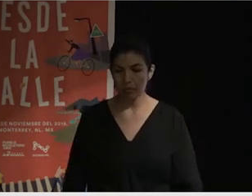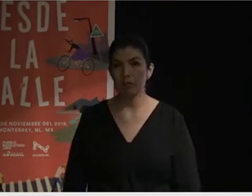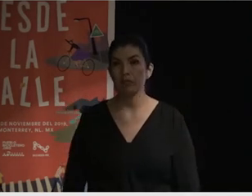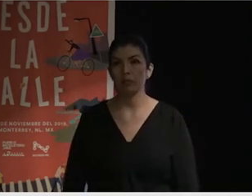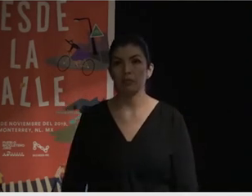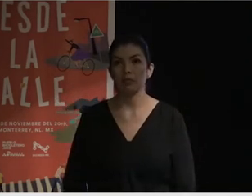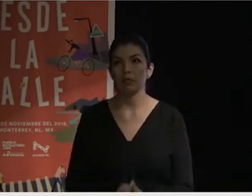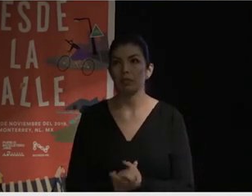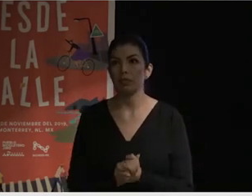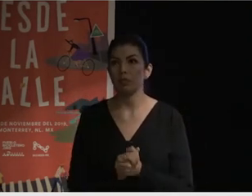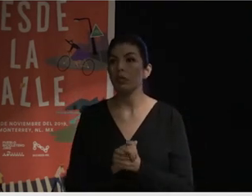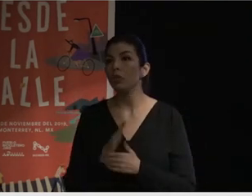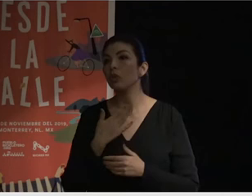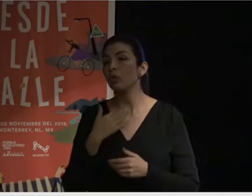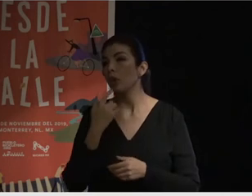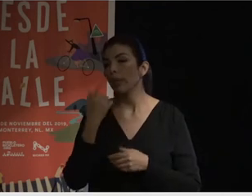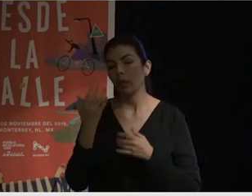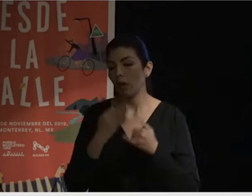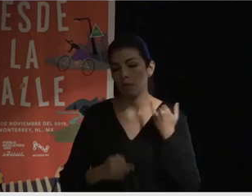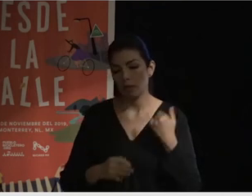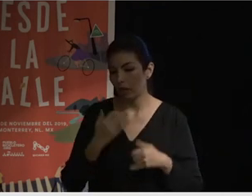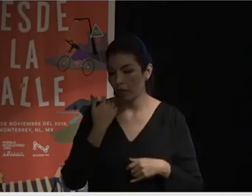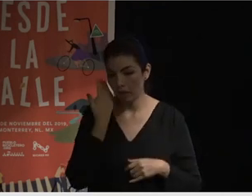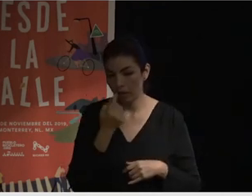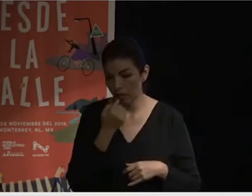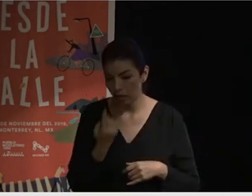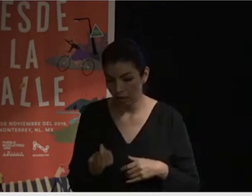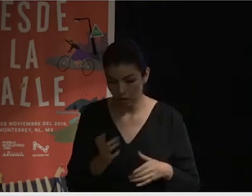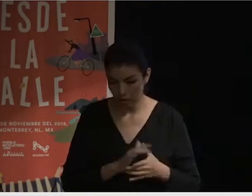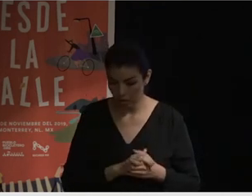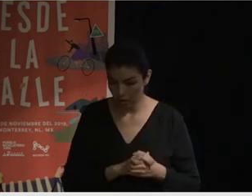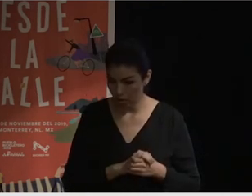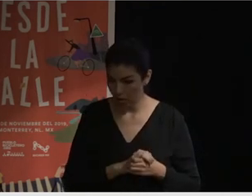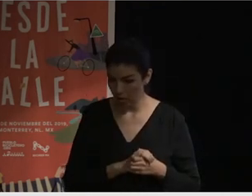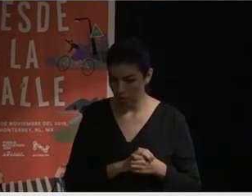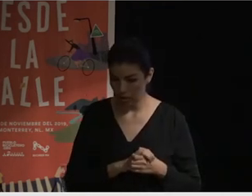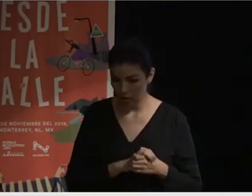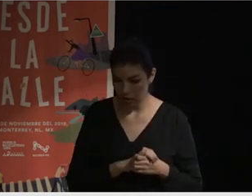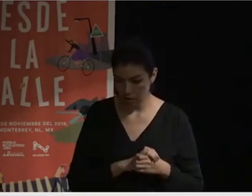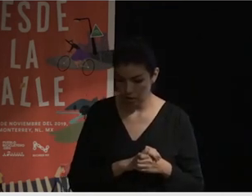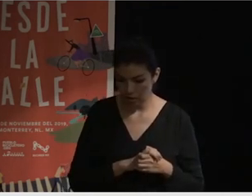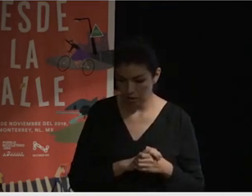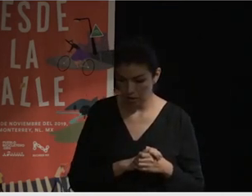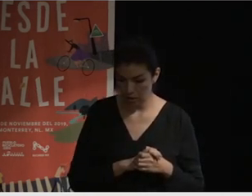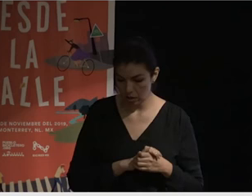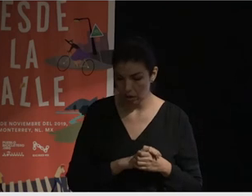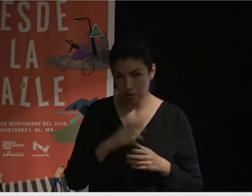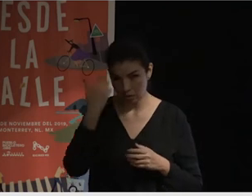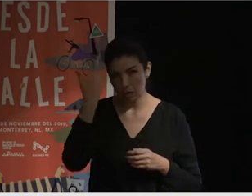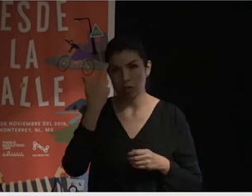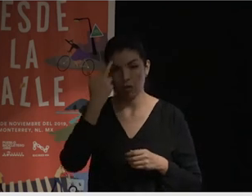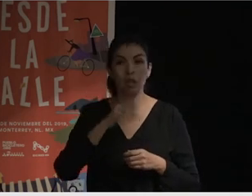Yo igual nada más así como última aportación, y vuelvo a rescatar este tema, ¿no? que platicaba esta mujer de la India, pues